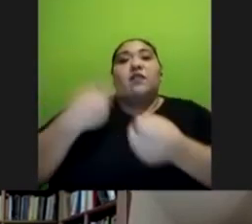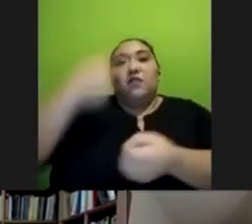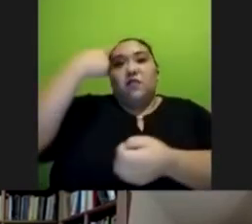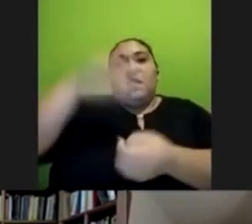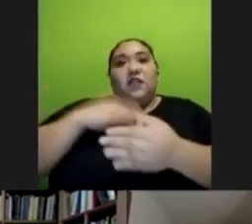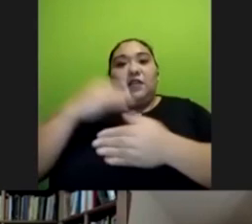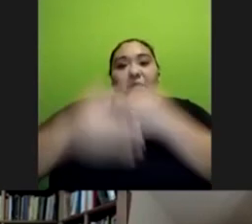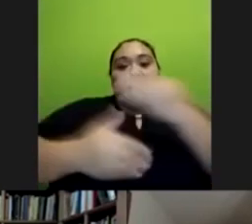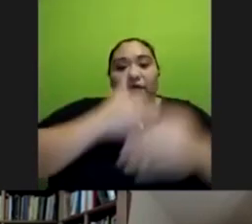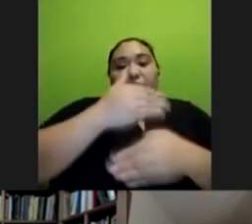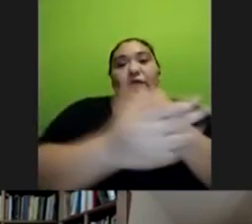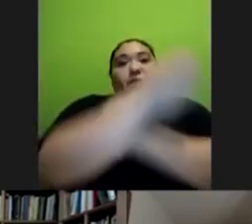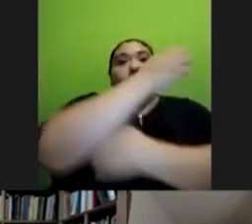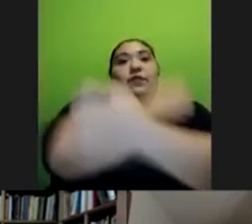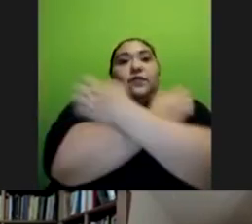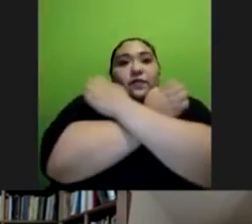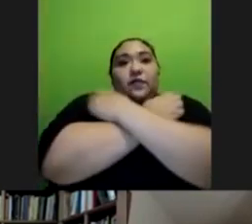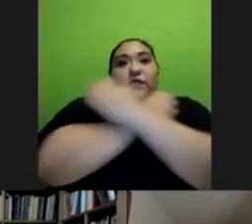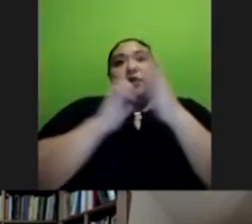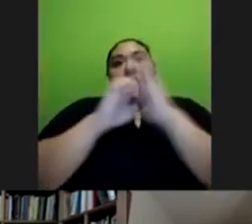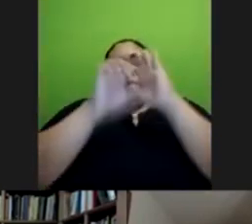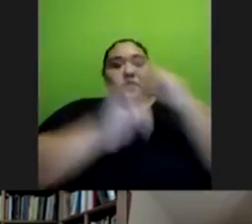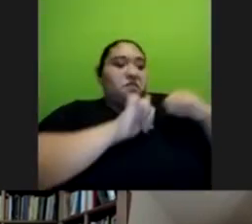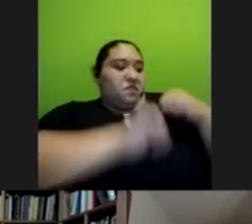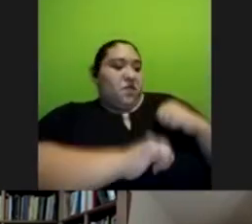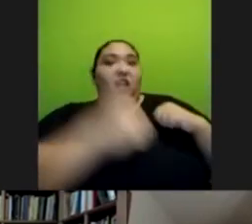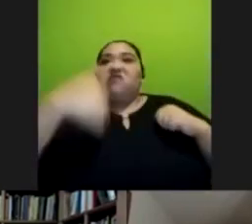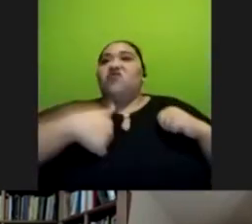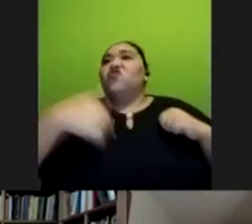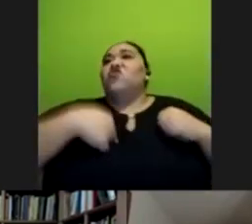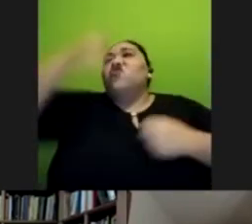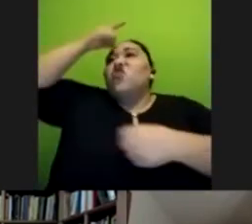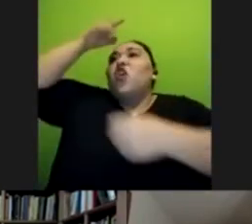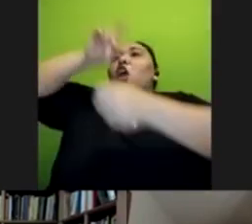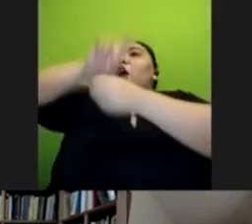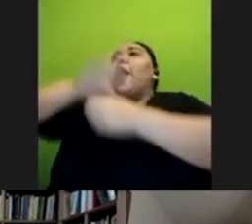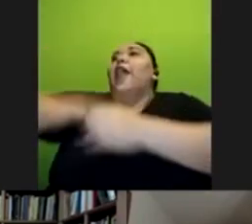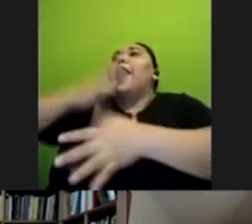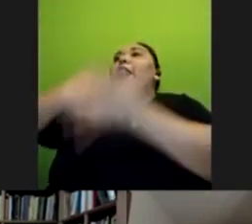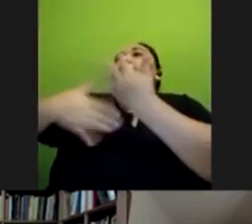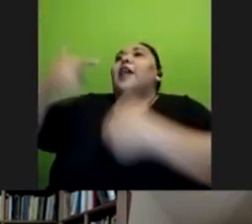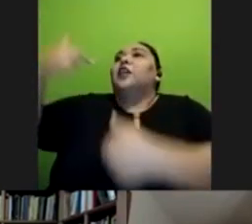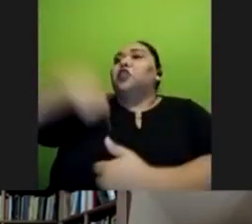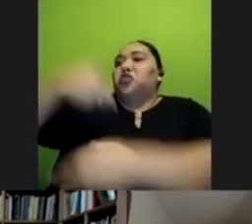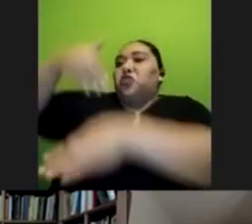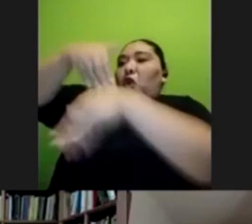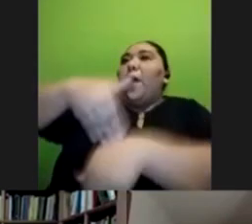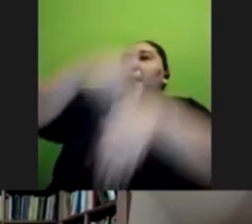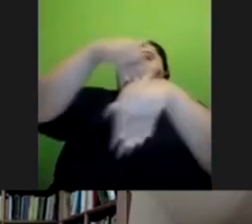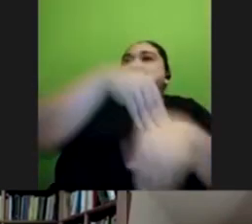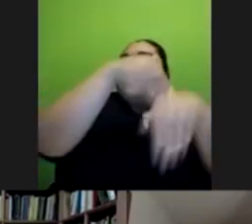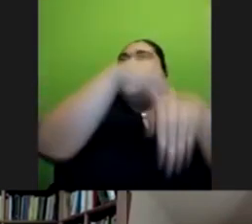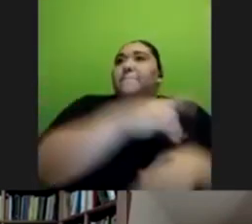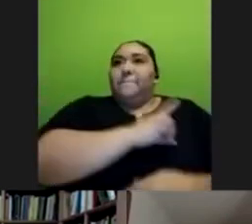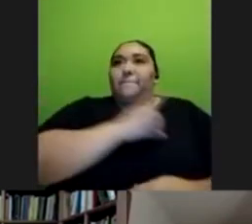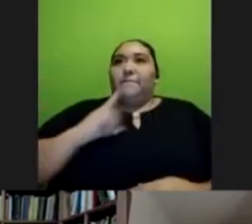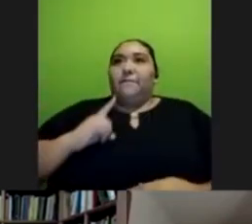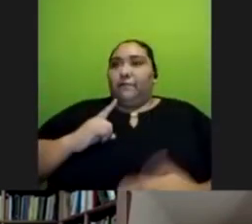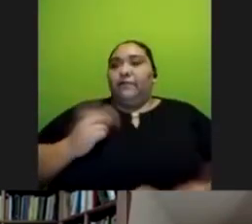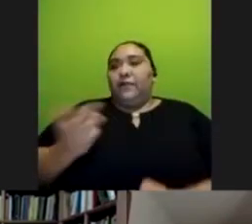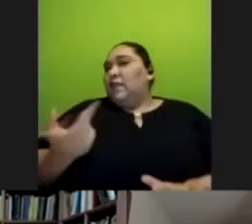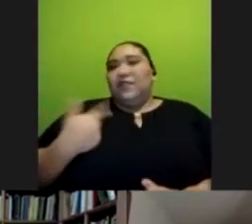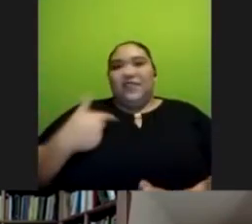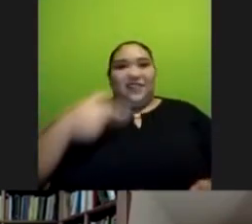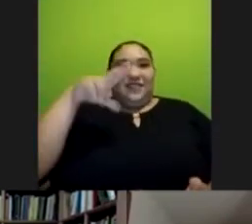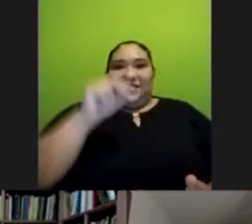La lucha contra los estereotipos y las prácticas discriminatorias entre educadores y educandos dentro del proceso